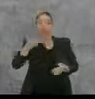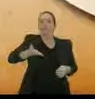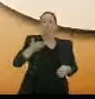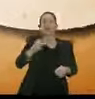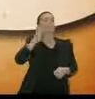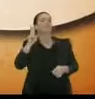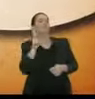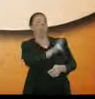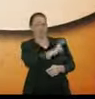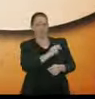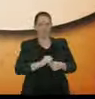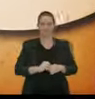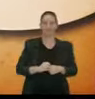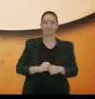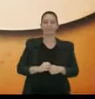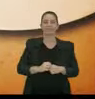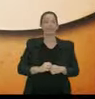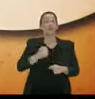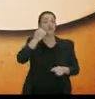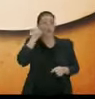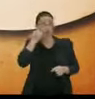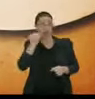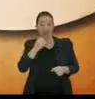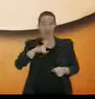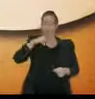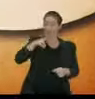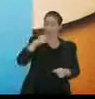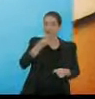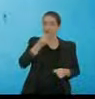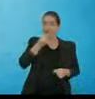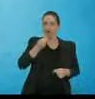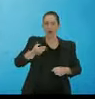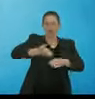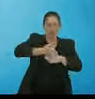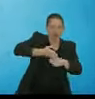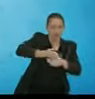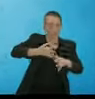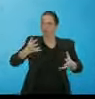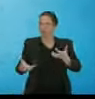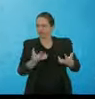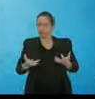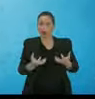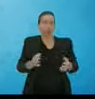producto. Si vais a comer el pescado crudo o poco cocinado, tened en cuenta esto.